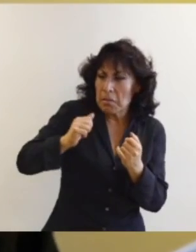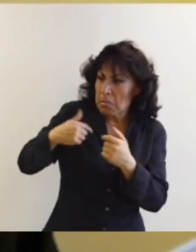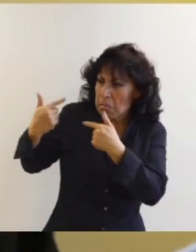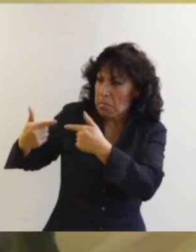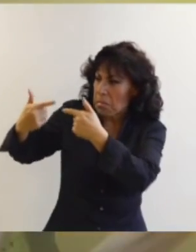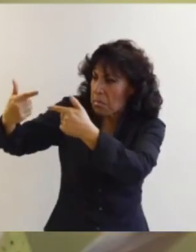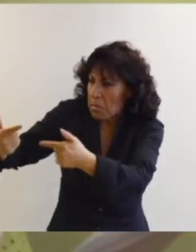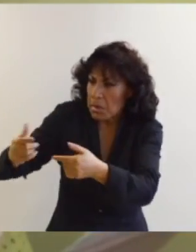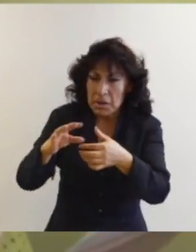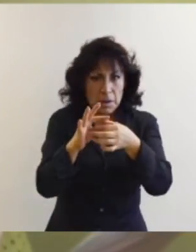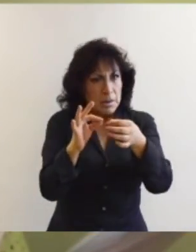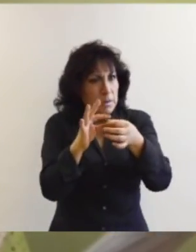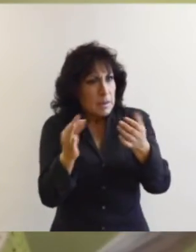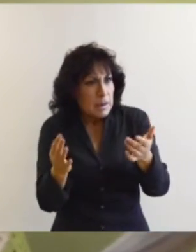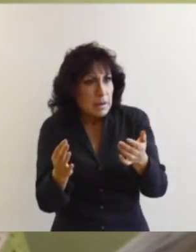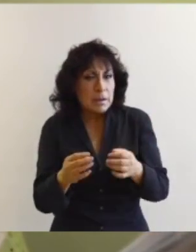antepasados.